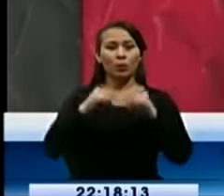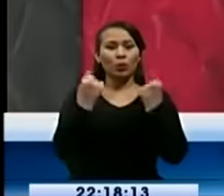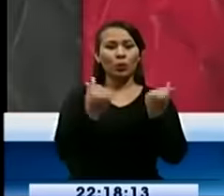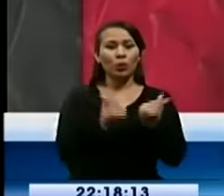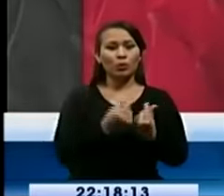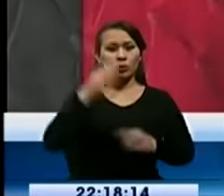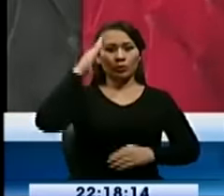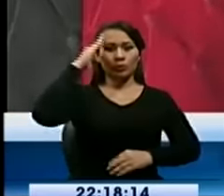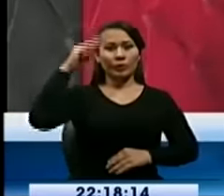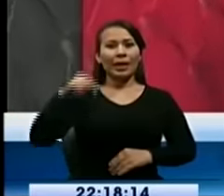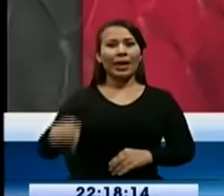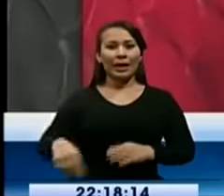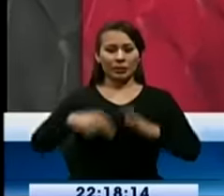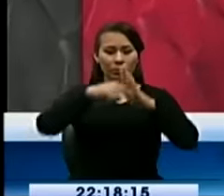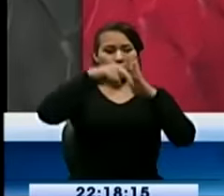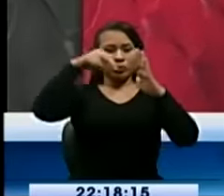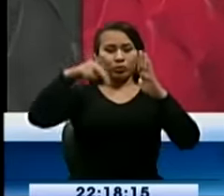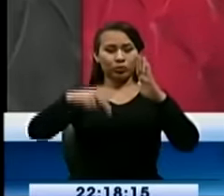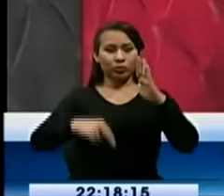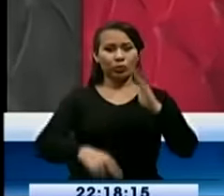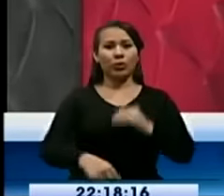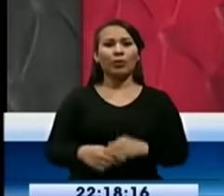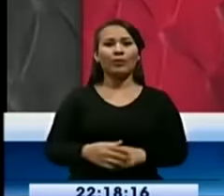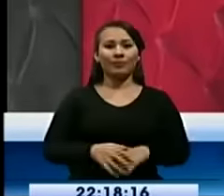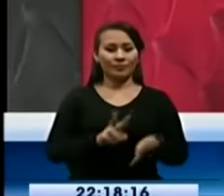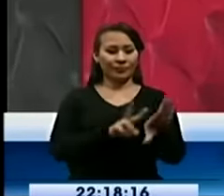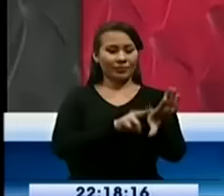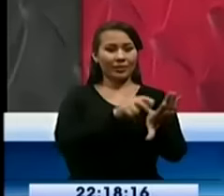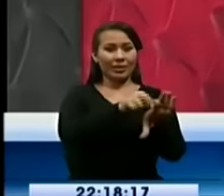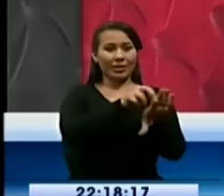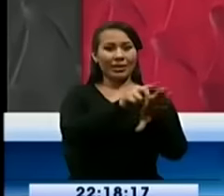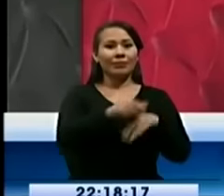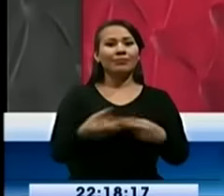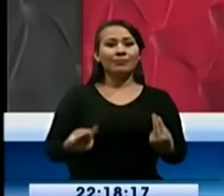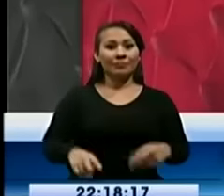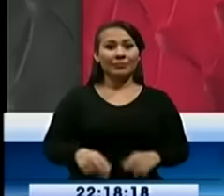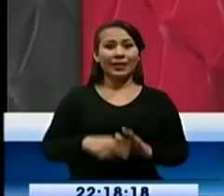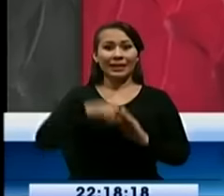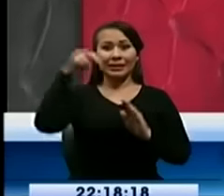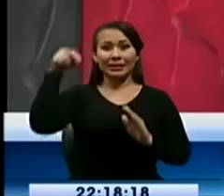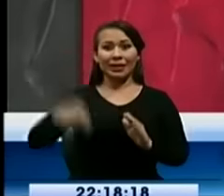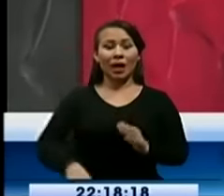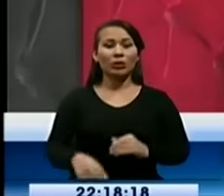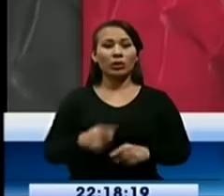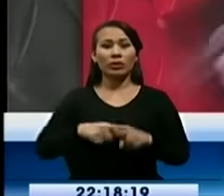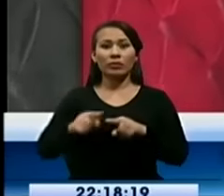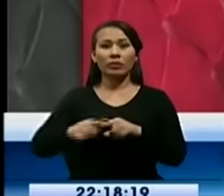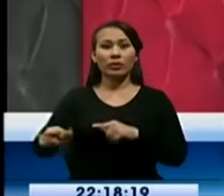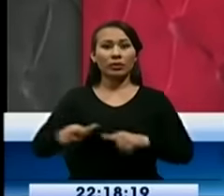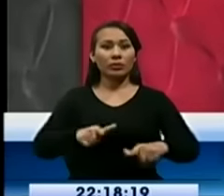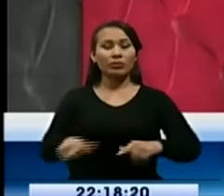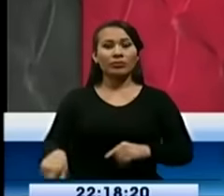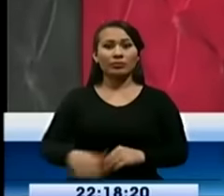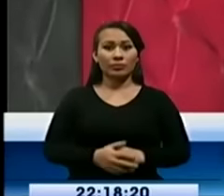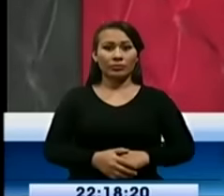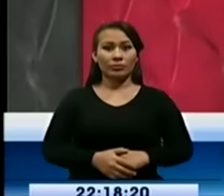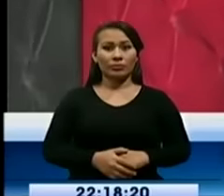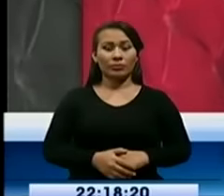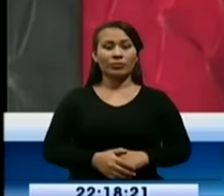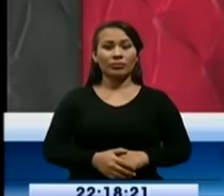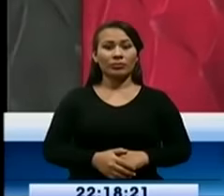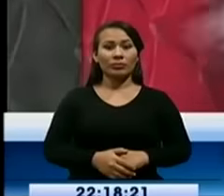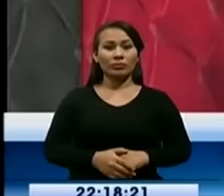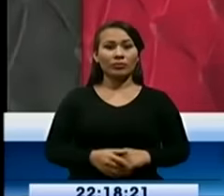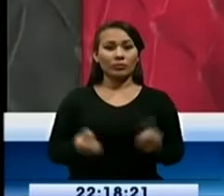era comando, paracaidista, hombre rana, ribereño, salto libre, operacional. Solo... En el caso era completo en lo que es